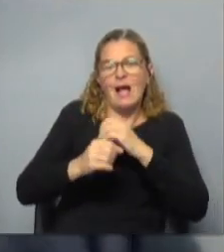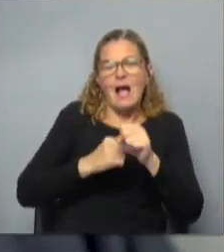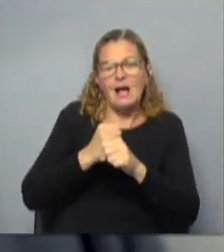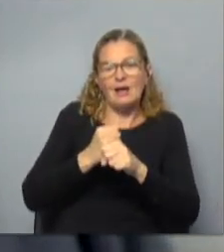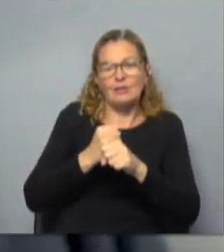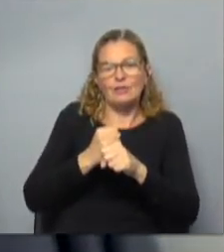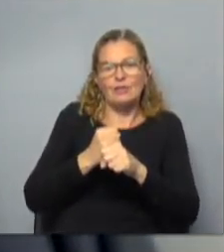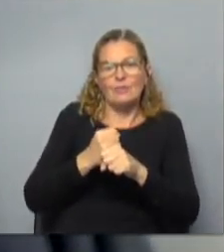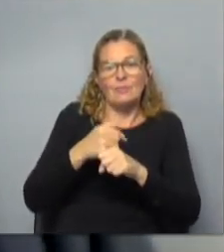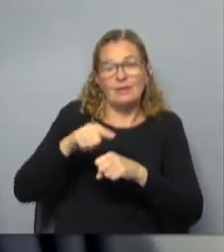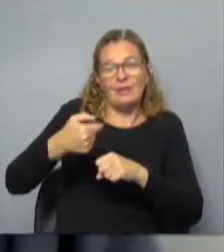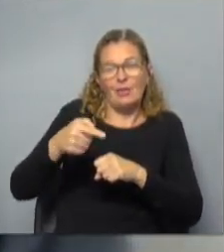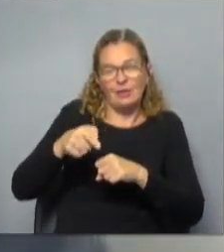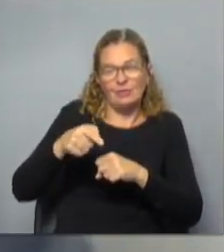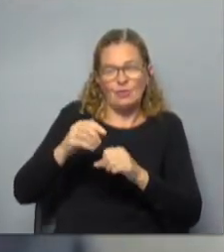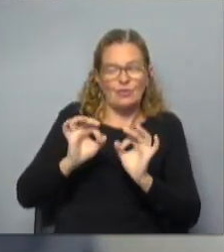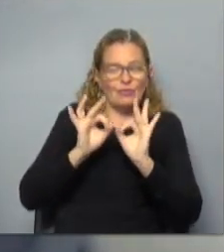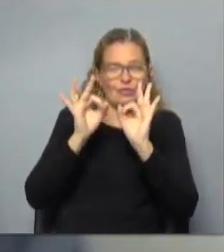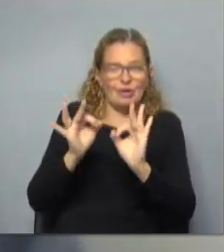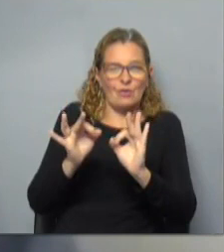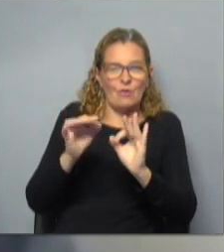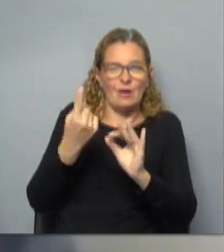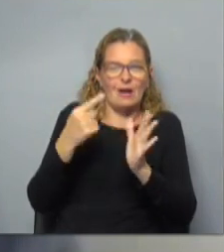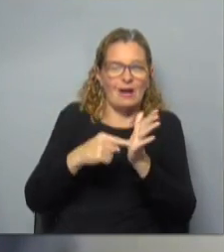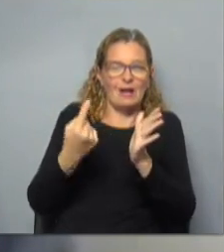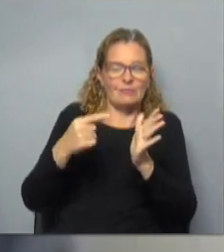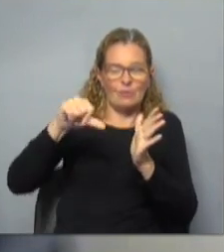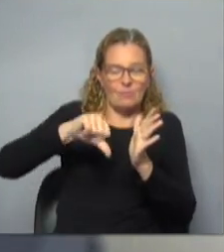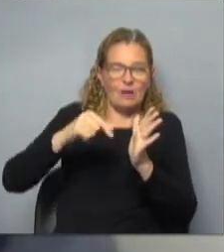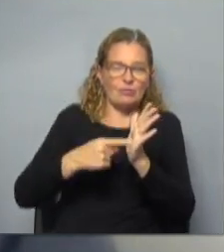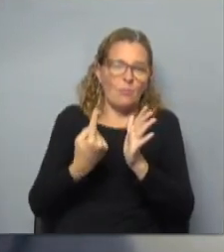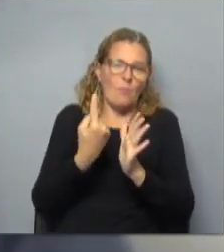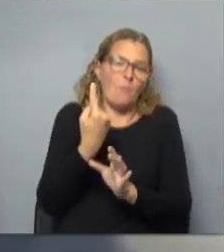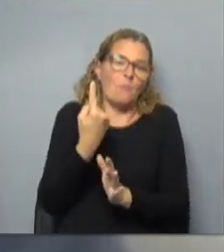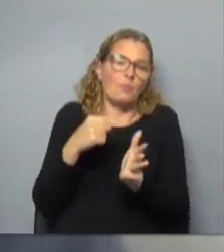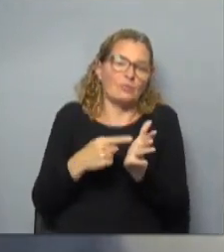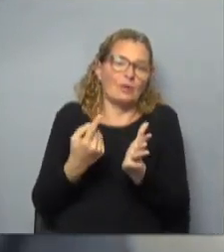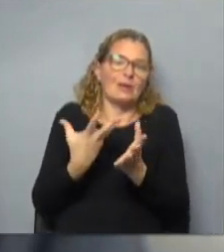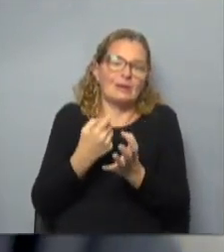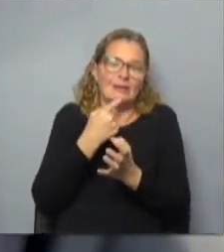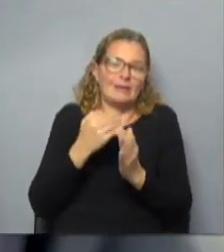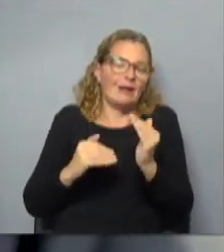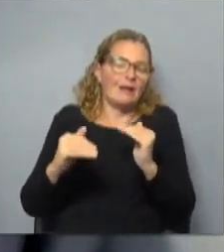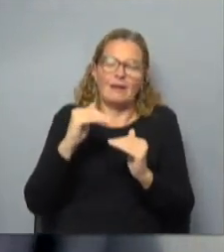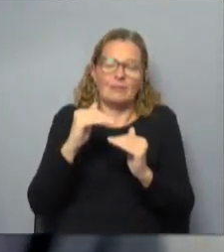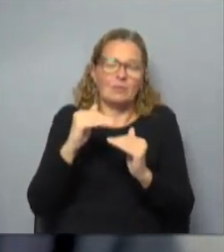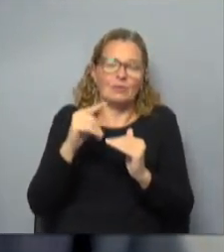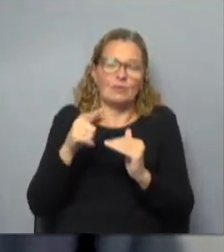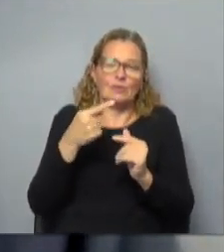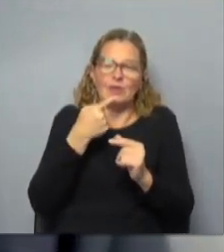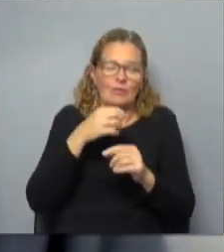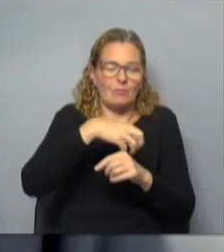crecimiento superior al de esos años no llegó con cayó un punto apenas un punto eso quiere decir de que ese crecimiento no se tradujo en